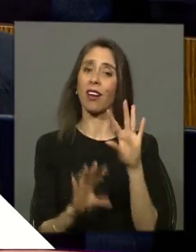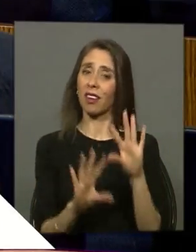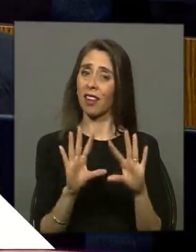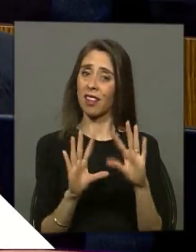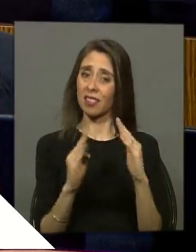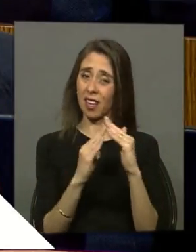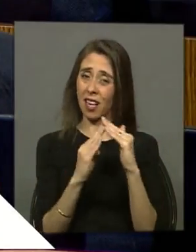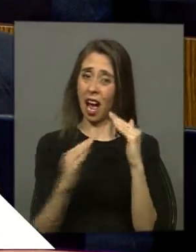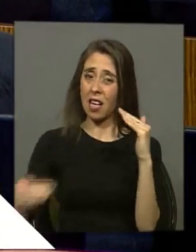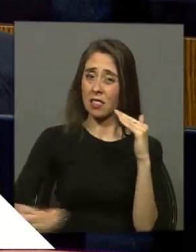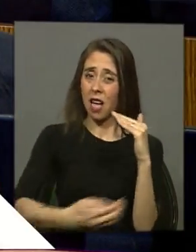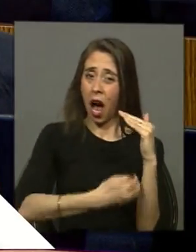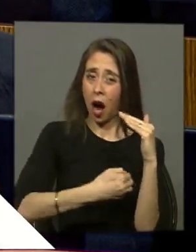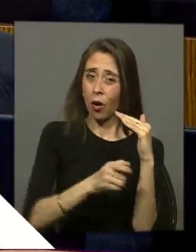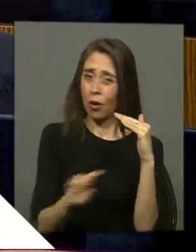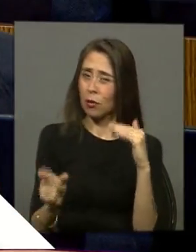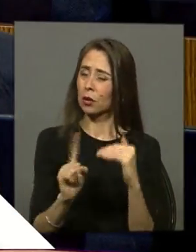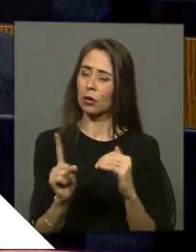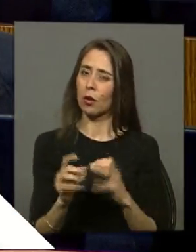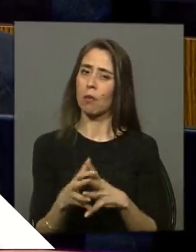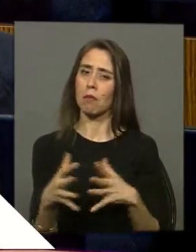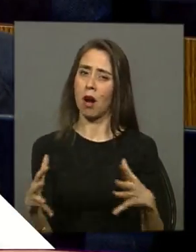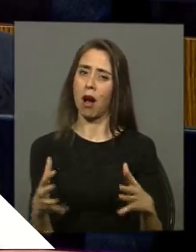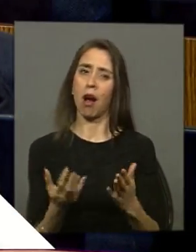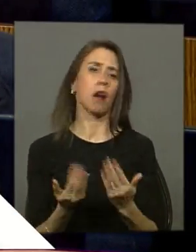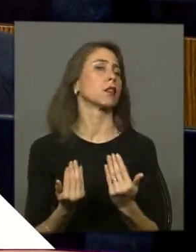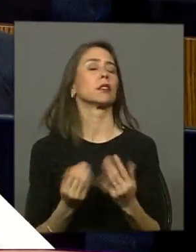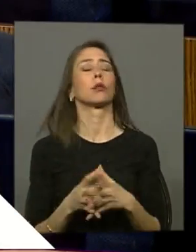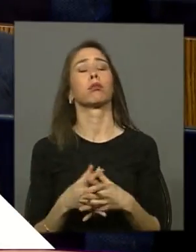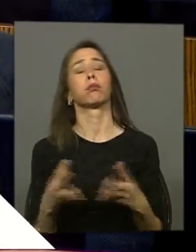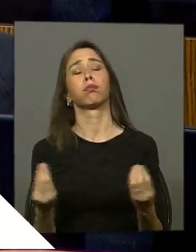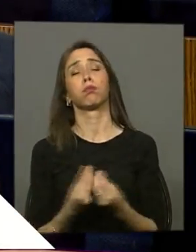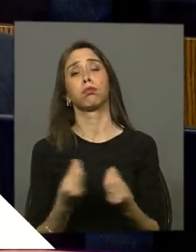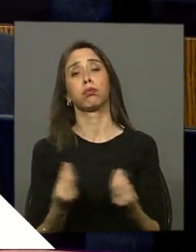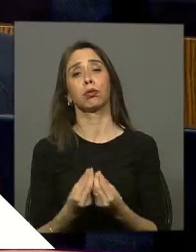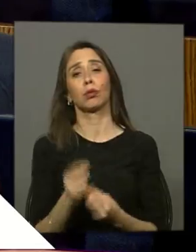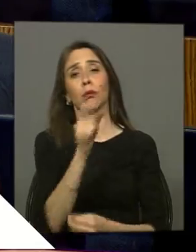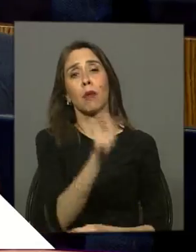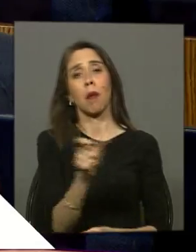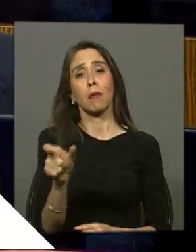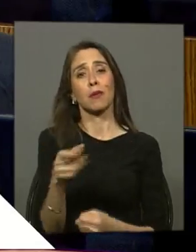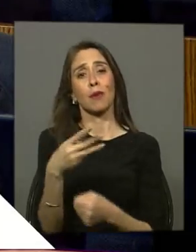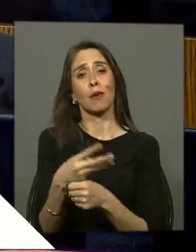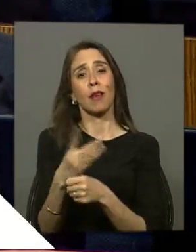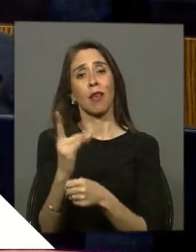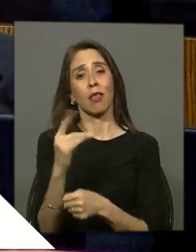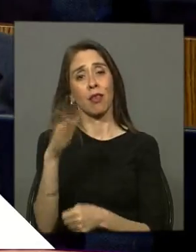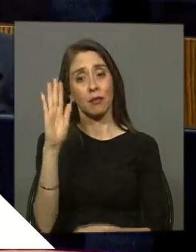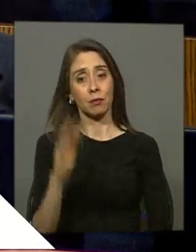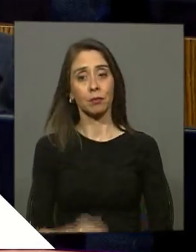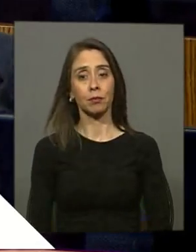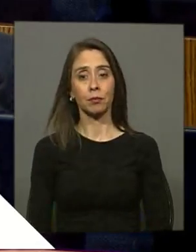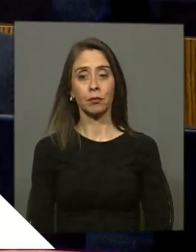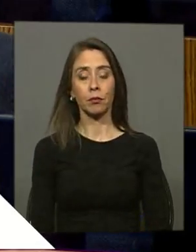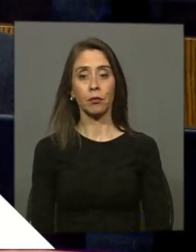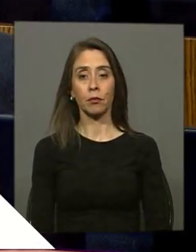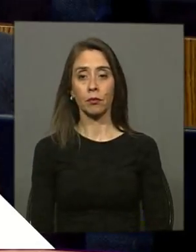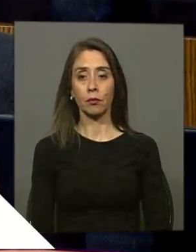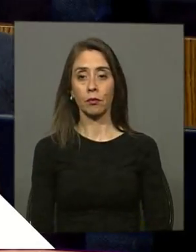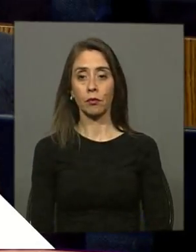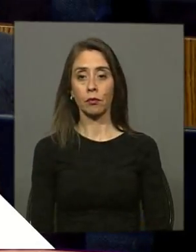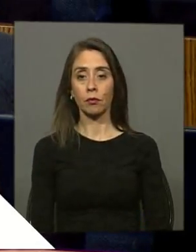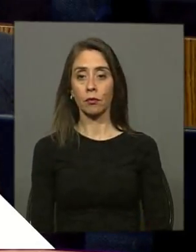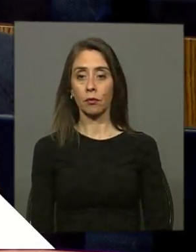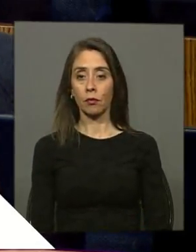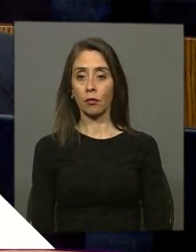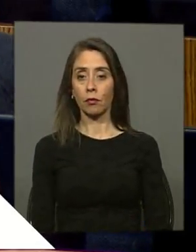casas acogidas porque en verdad las necesidades son ilimitadas respecto a los adultos mayores en el caso específico que